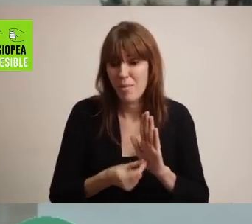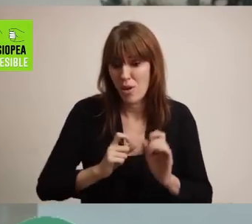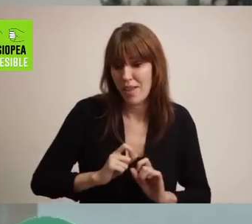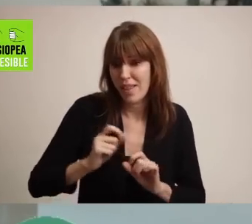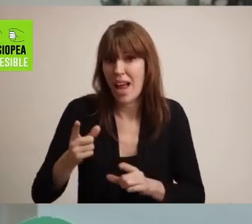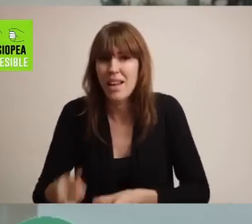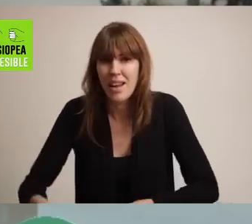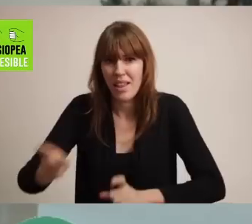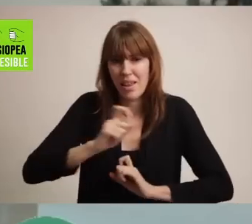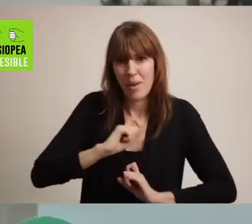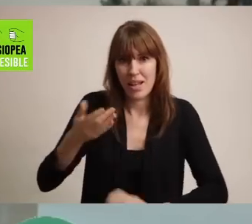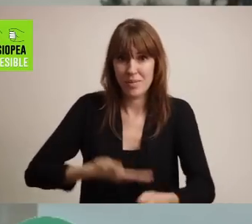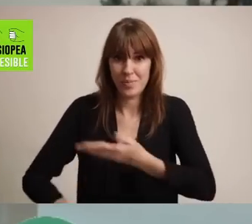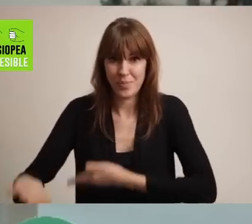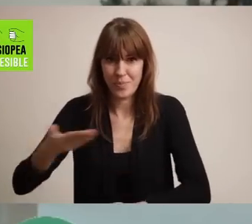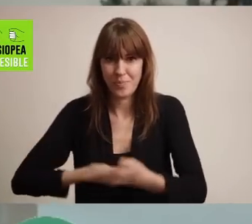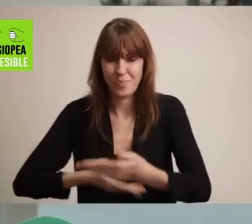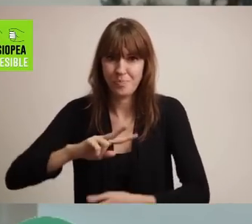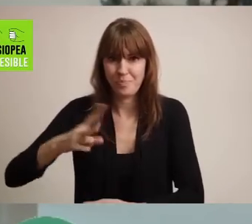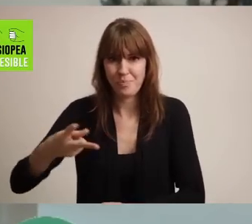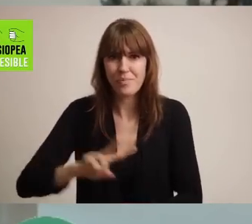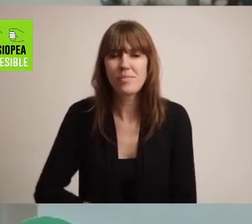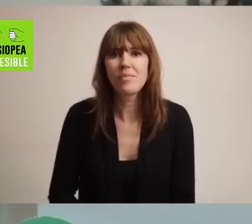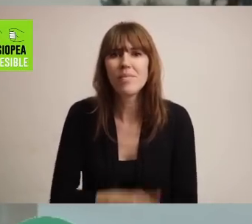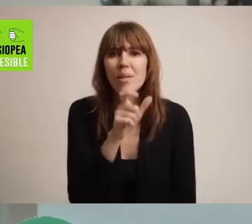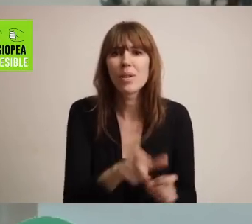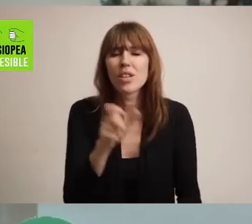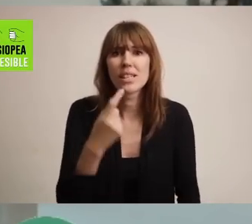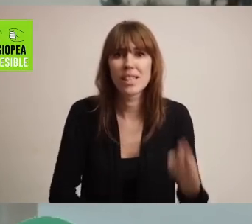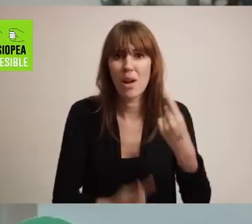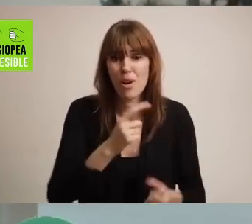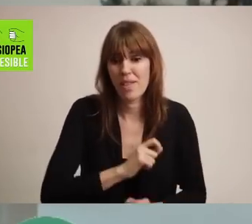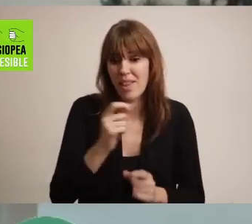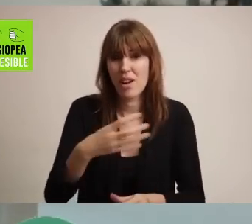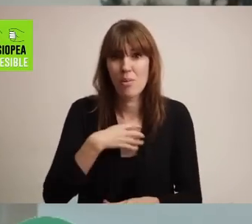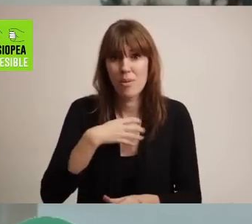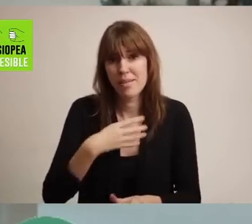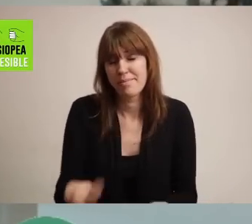recibir. Ahora hay personas que realmente no pueden dar y no hay problema.